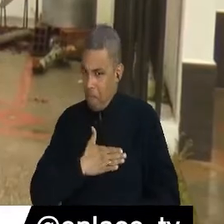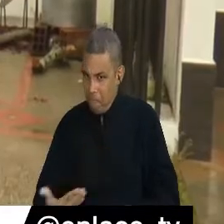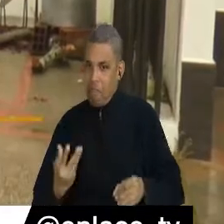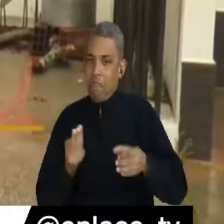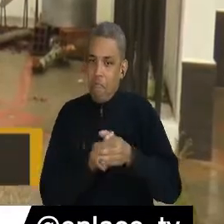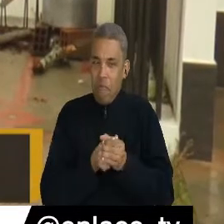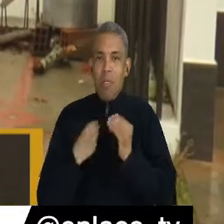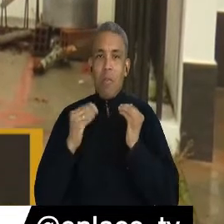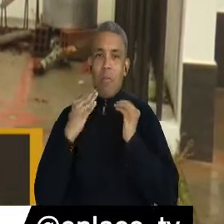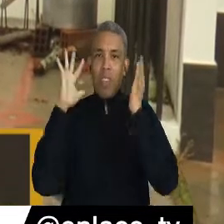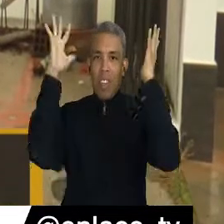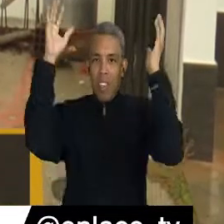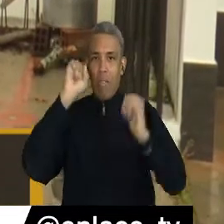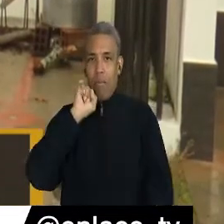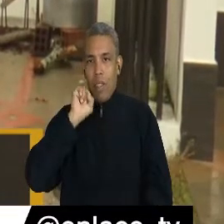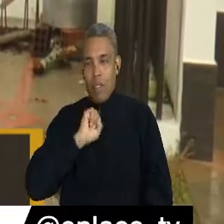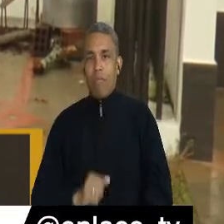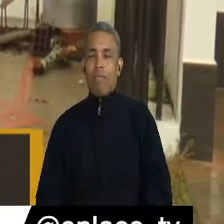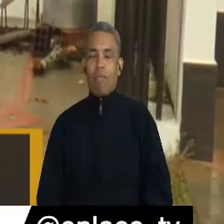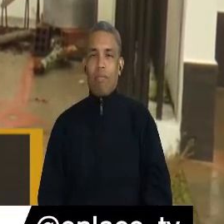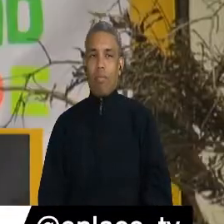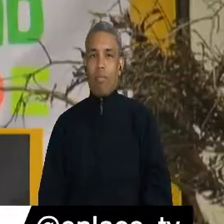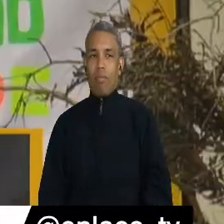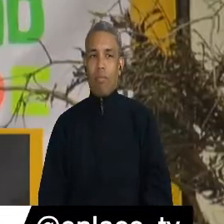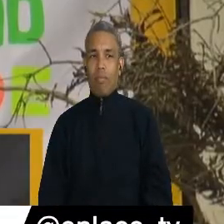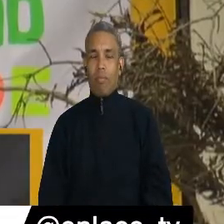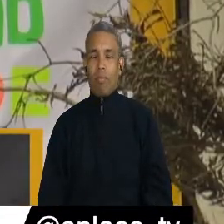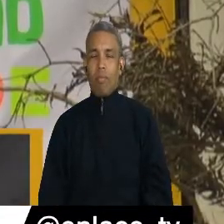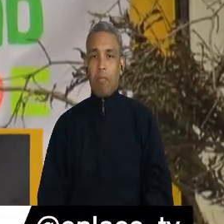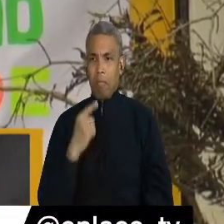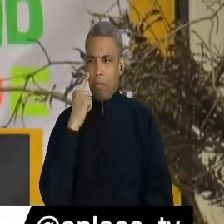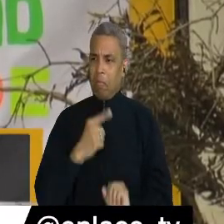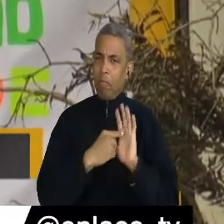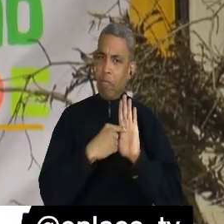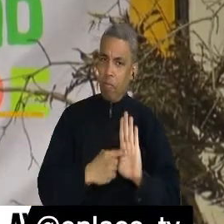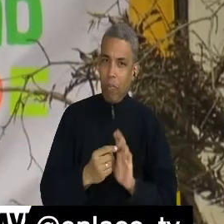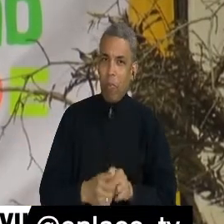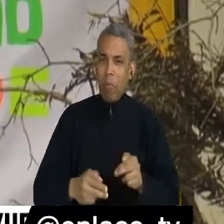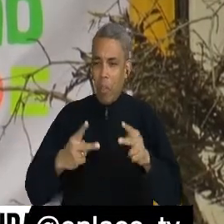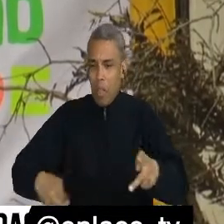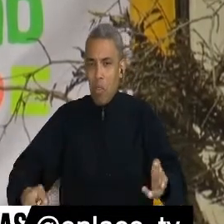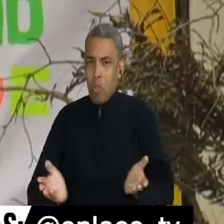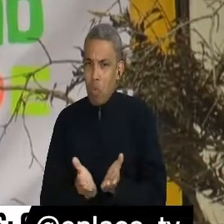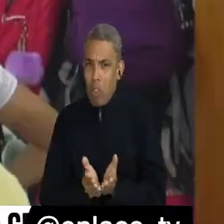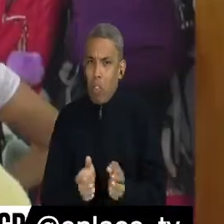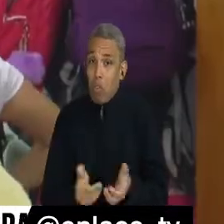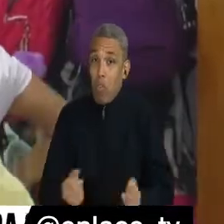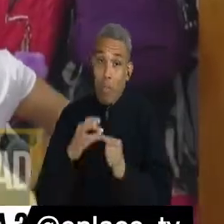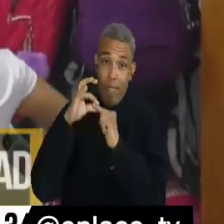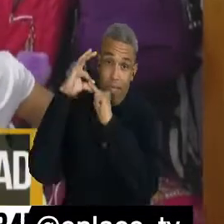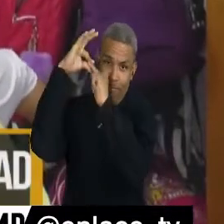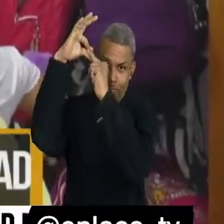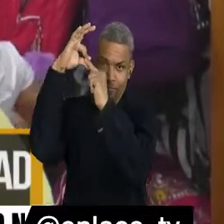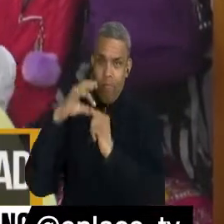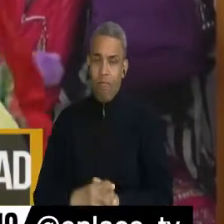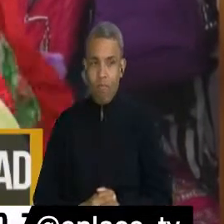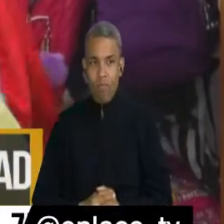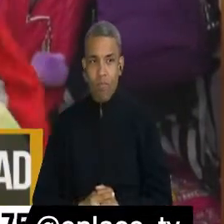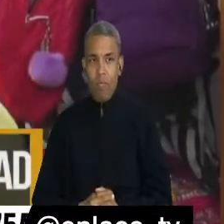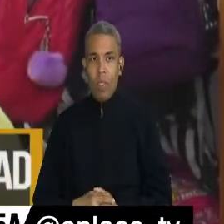ocasión del aniversario 95 de la ciudad de Barranca Bermeja, el Colegio Yariguíes adelantó con sus estudiantes una actividad especial. Estoy una